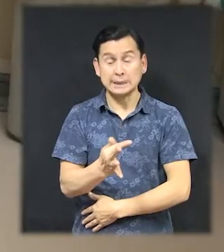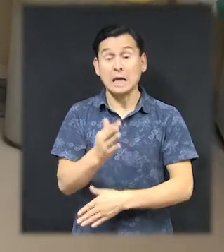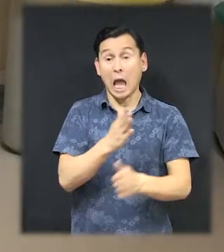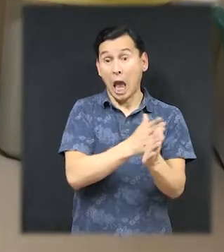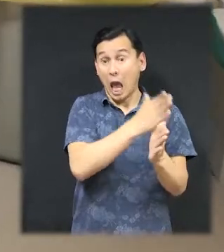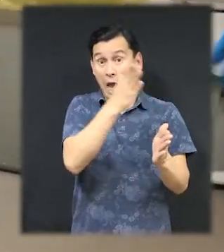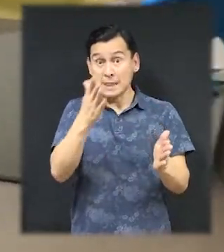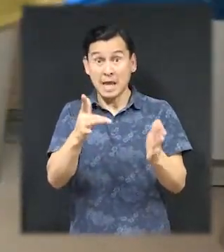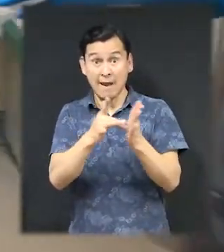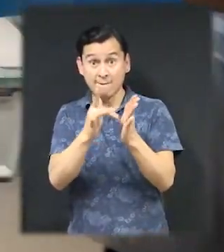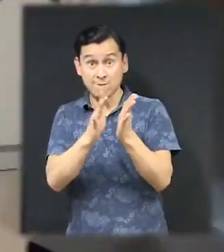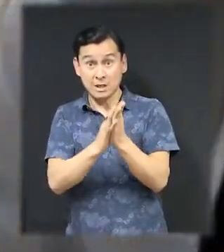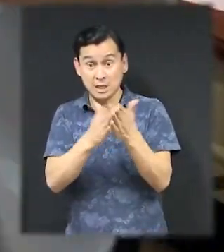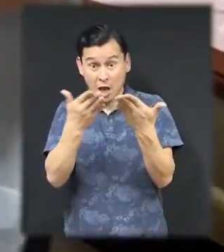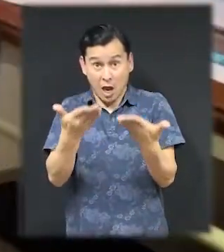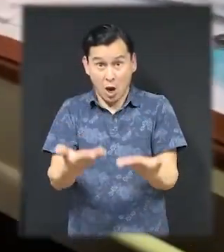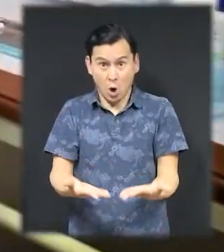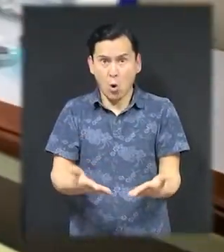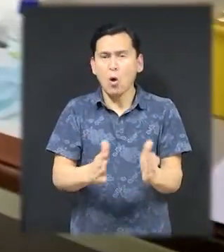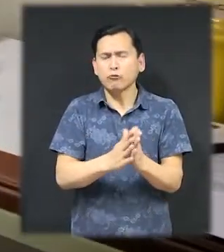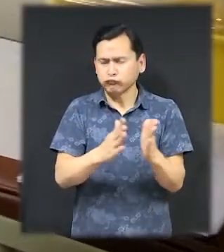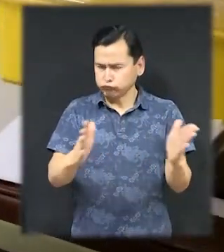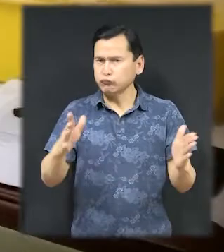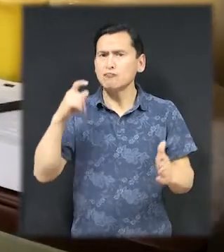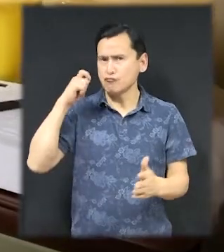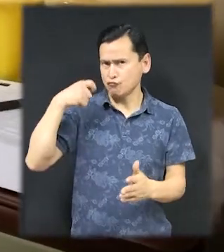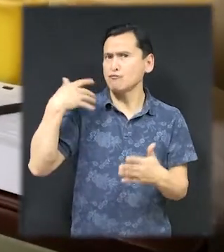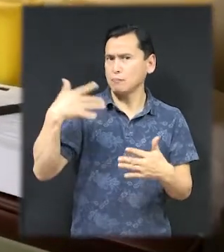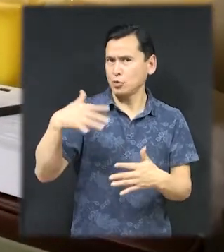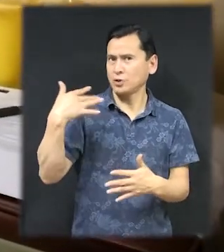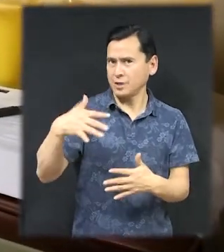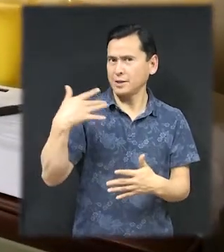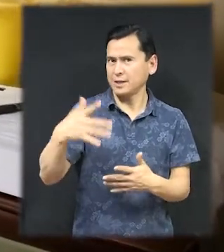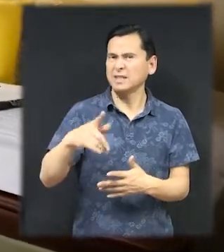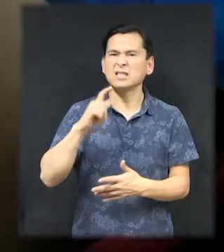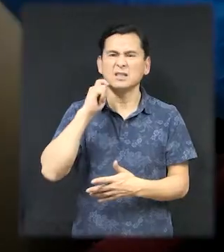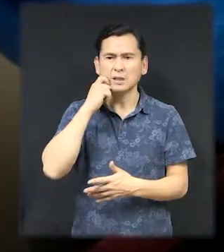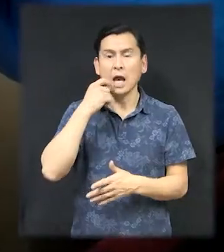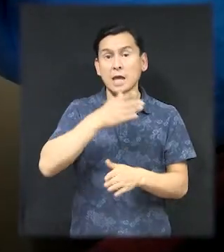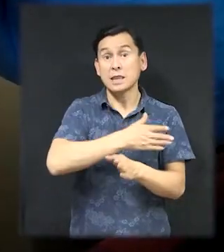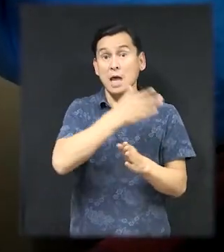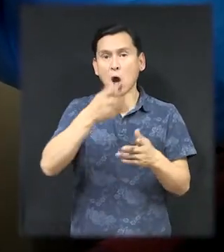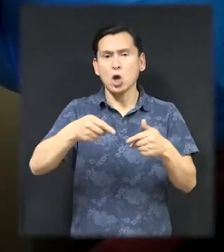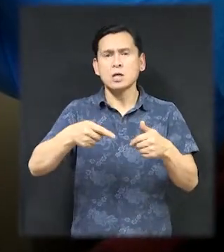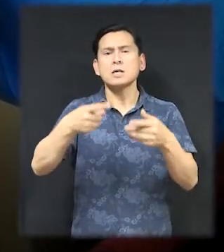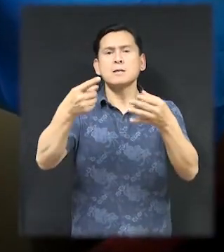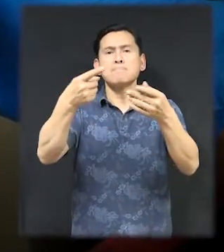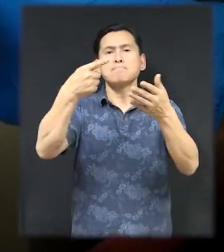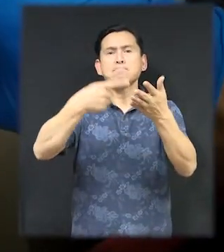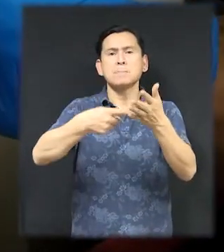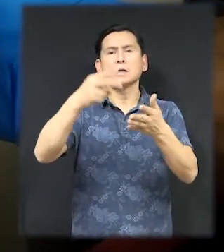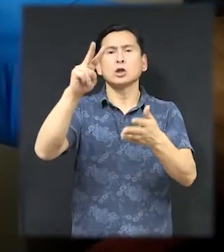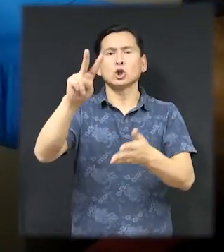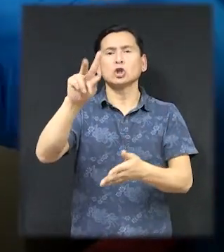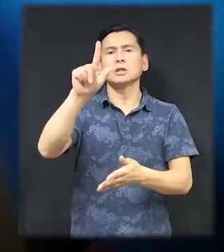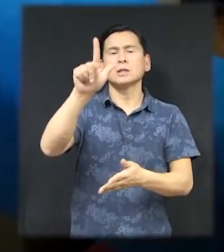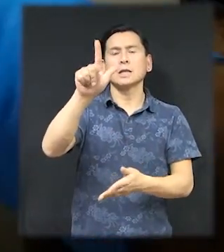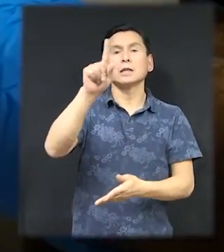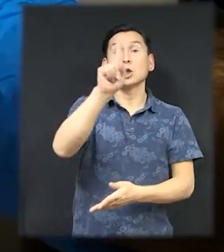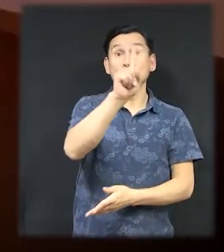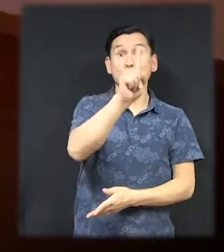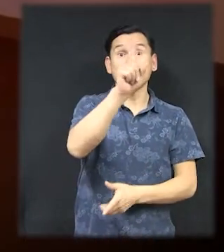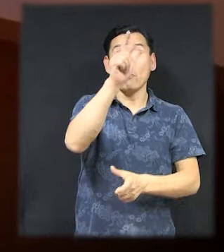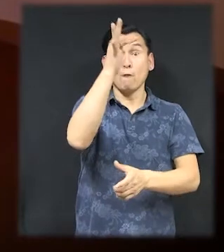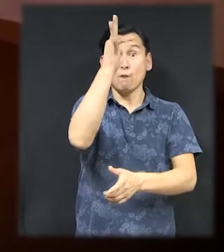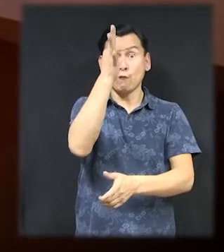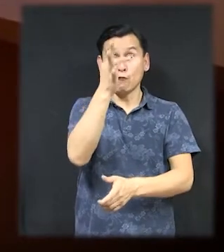forma mucho más segura, y lo destacamos como uno de los elementos de gestión de las personas más importantes, donde nuestro equipo de enfermería,